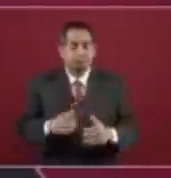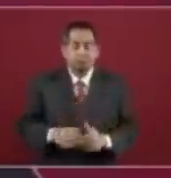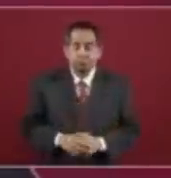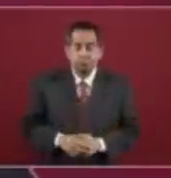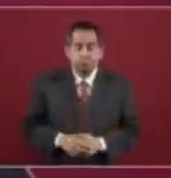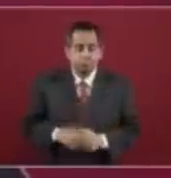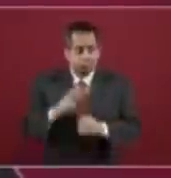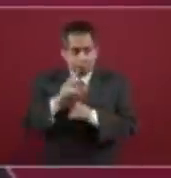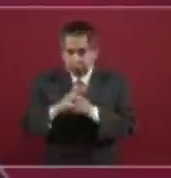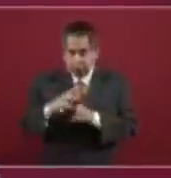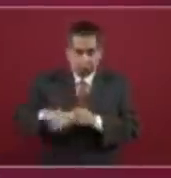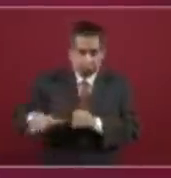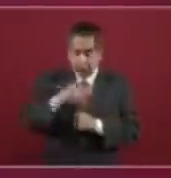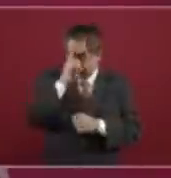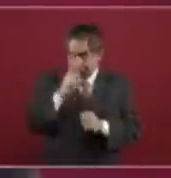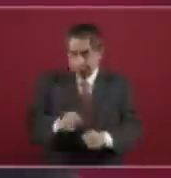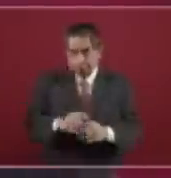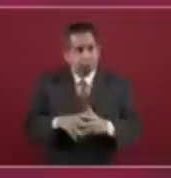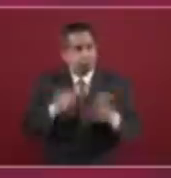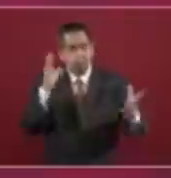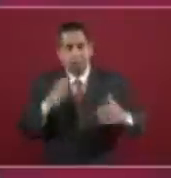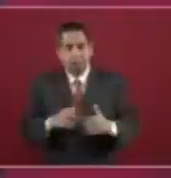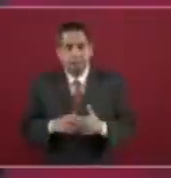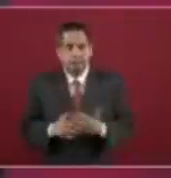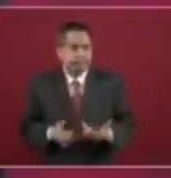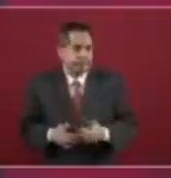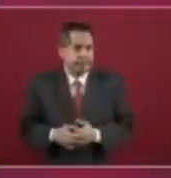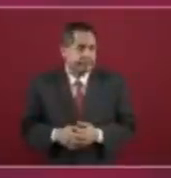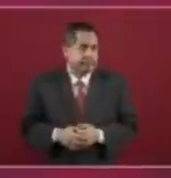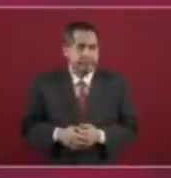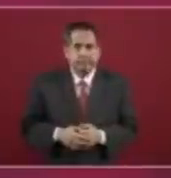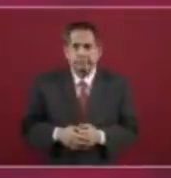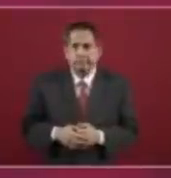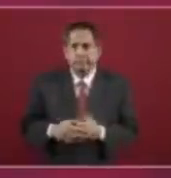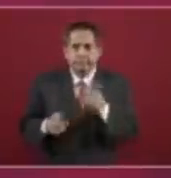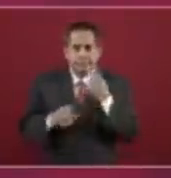en el país. Entonces, cuando hablan de,